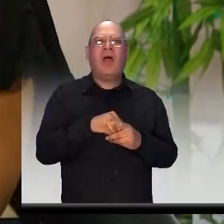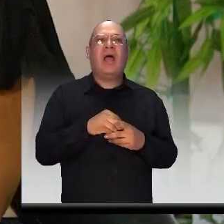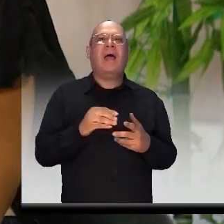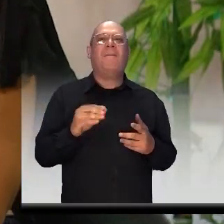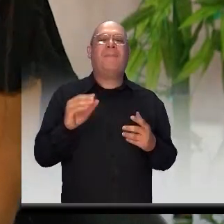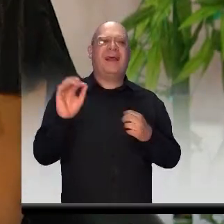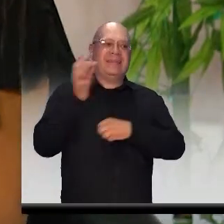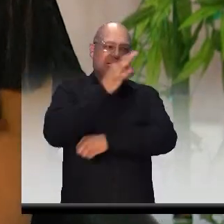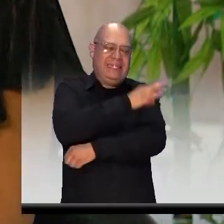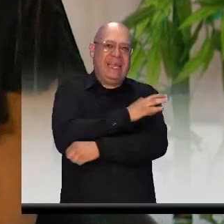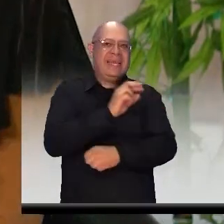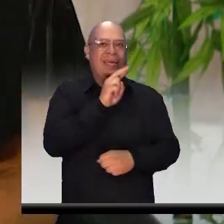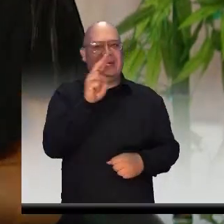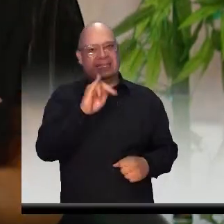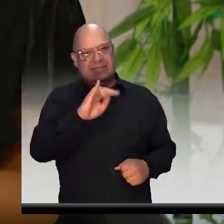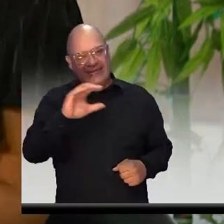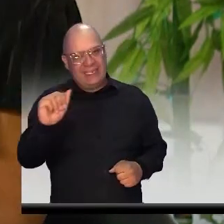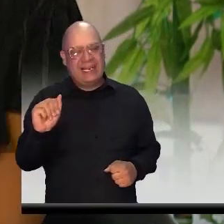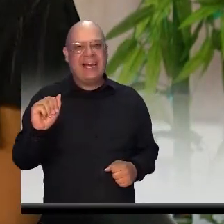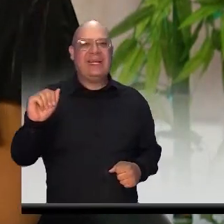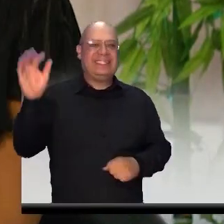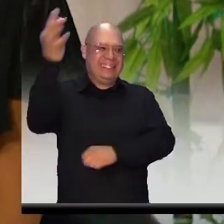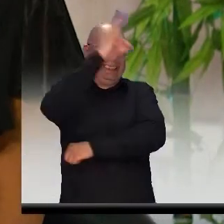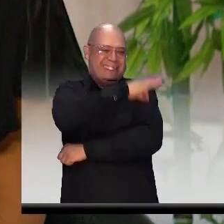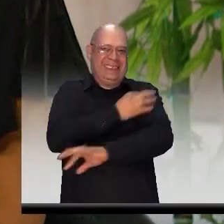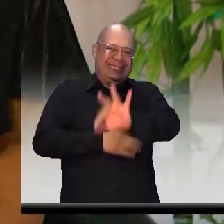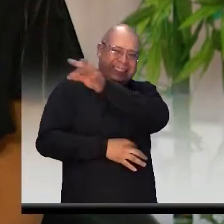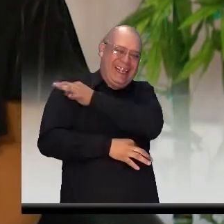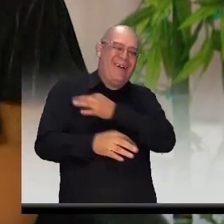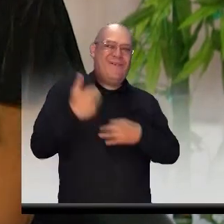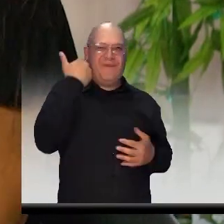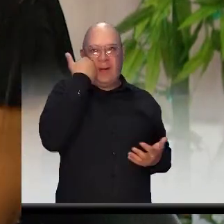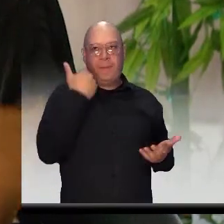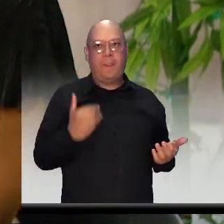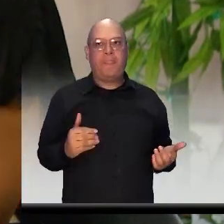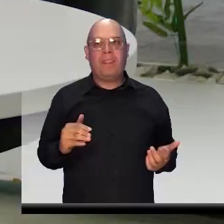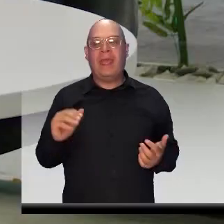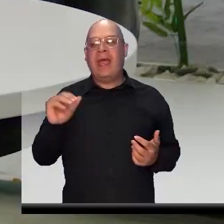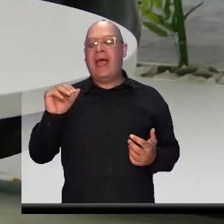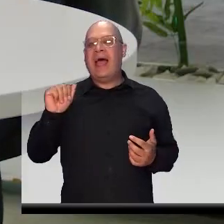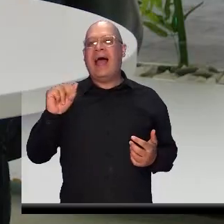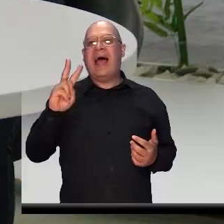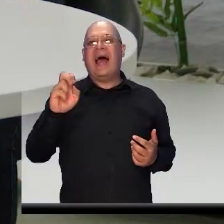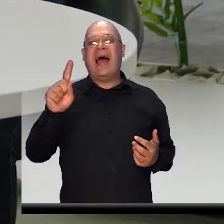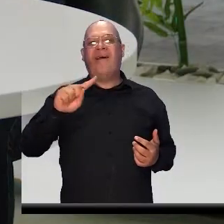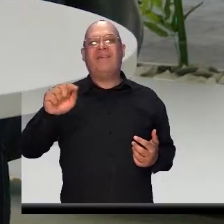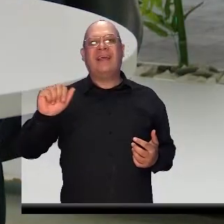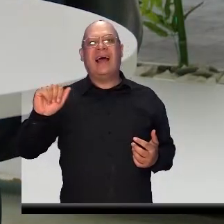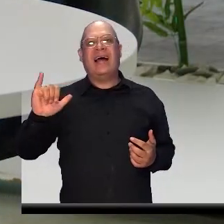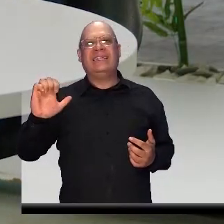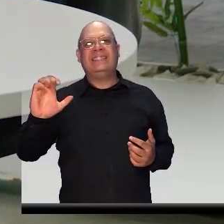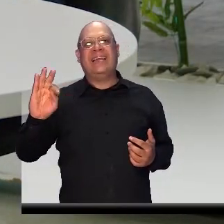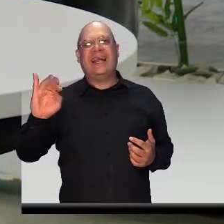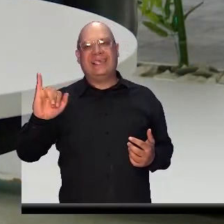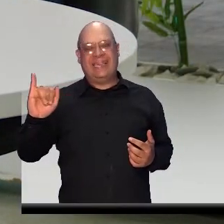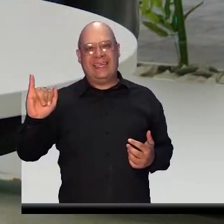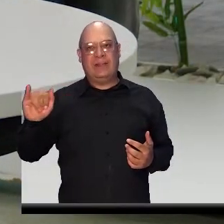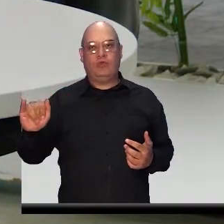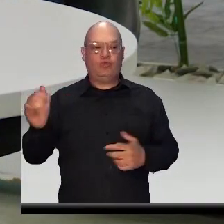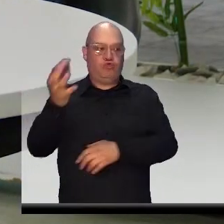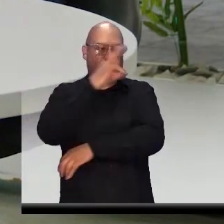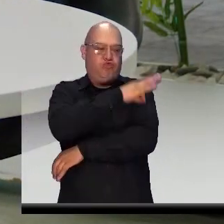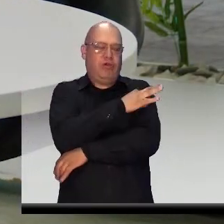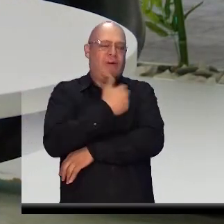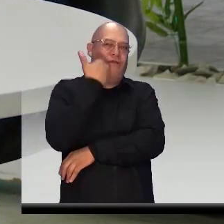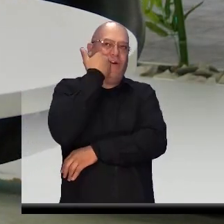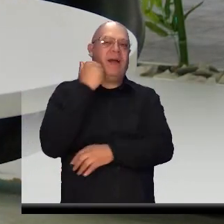zika, el chikungunya. Voy a poner un ejemplo. El Aedes aegypti, que es el transmisor del dengue, por ejemplo, donde antes no tenía su